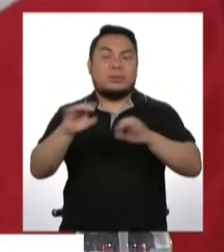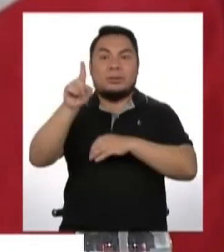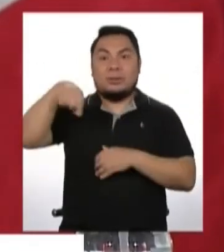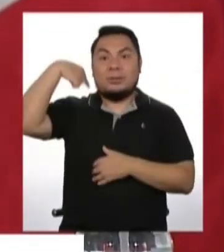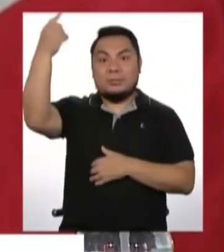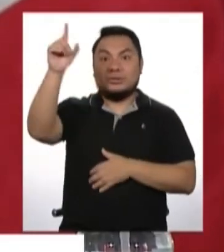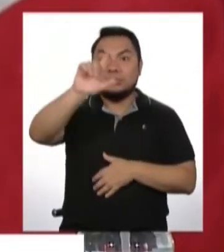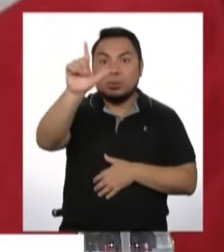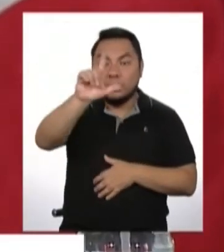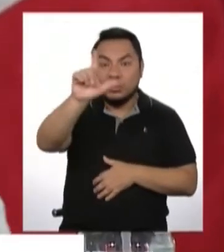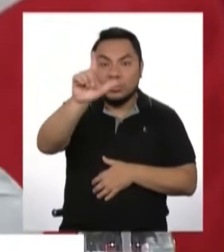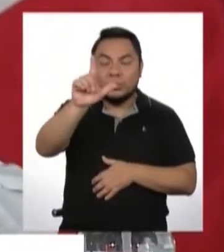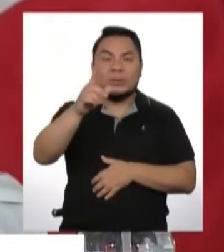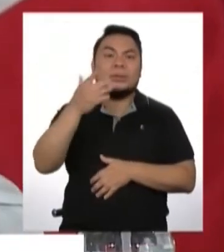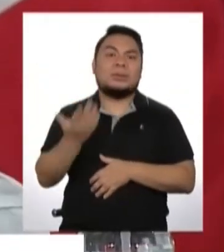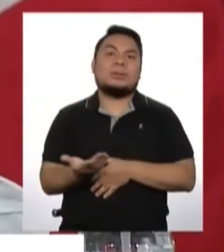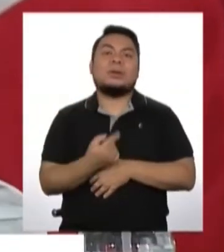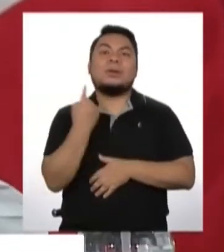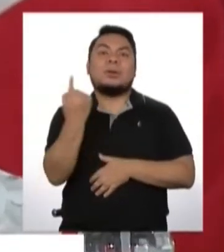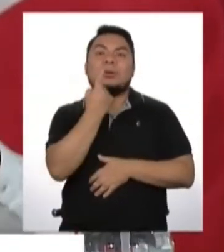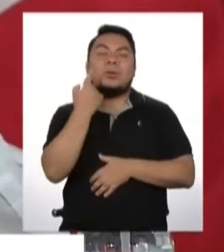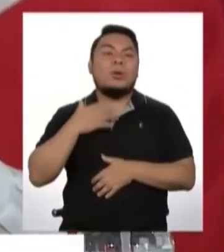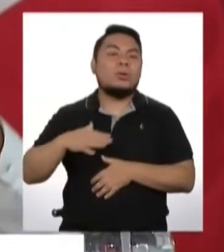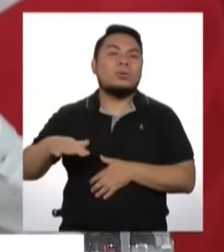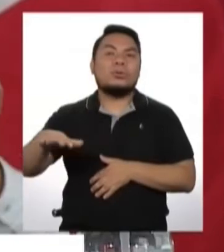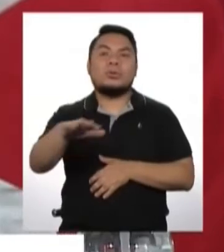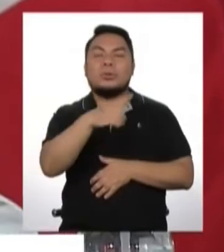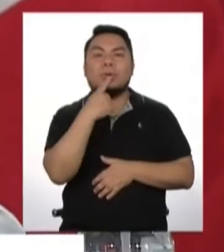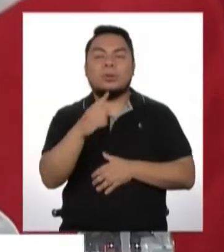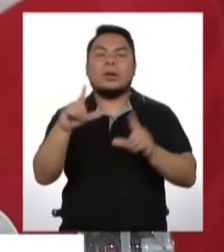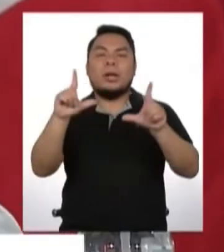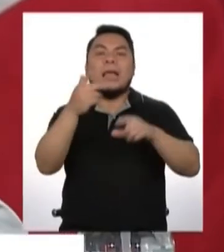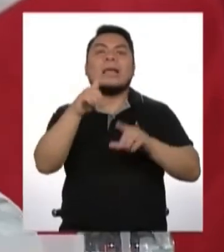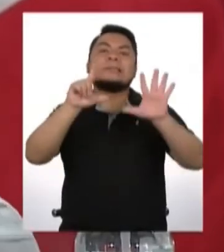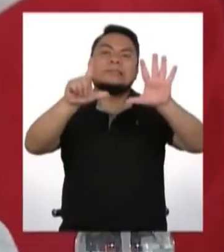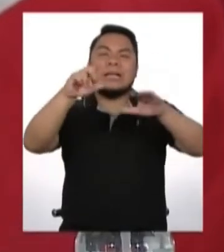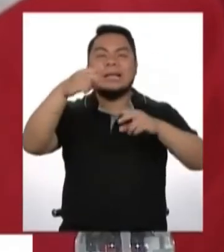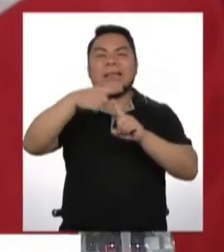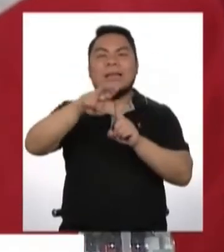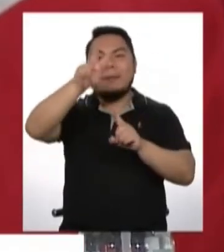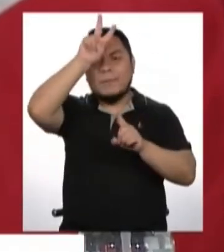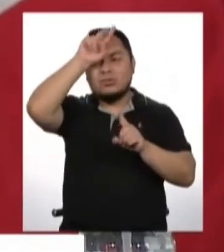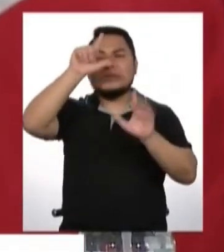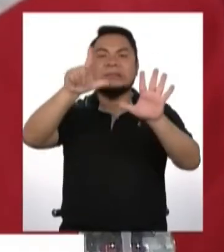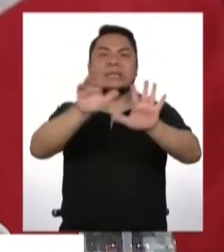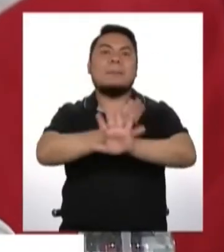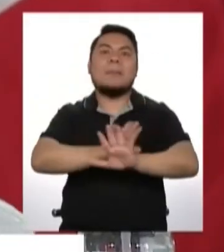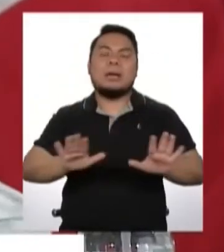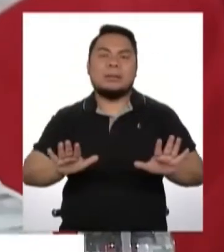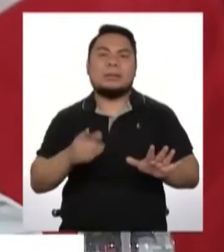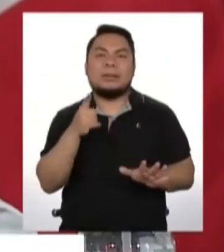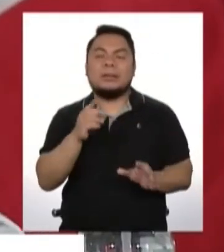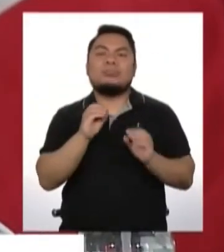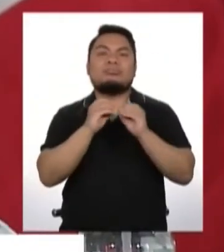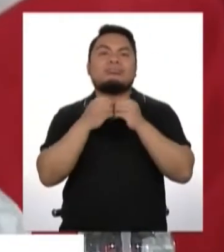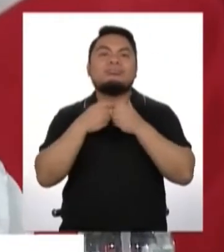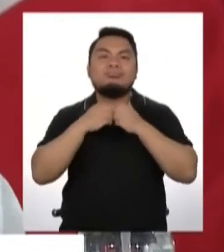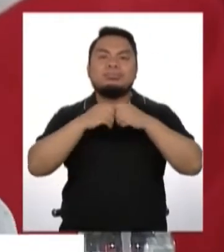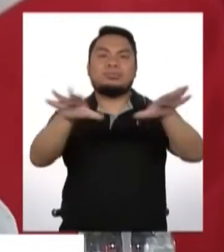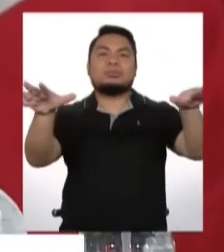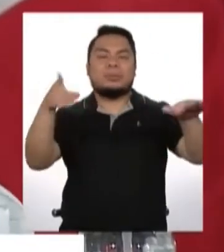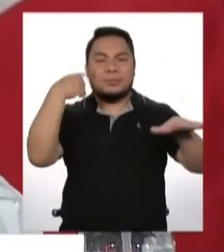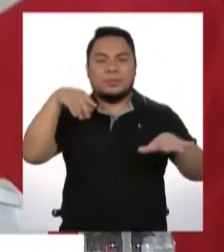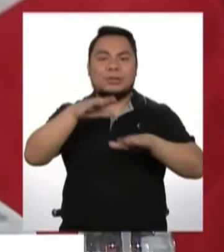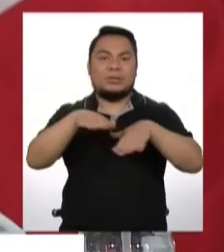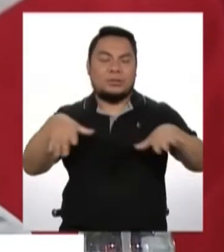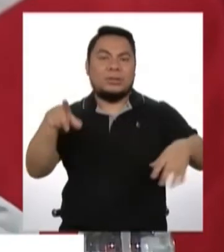próximo lunes, no solamente será todo el aparato del Estado el que pondrá su señal para